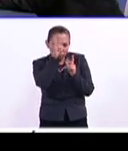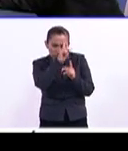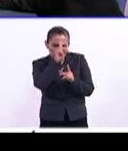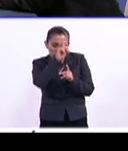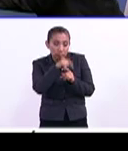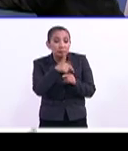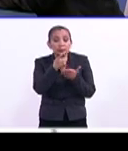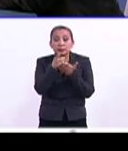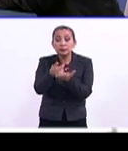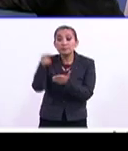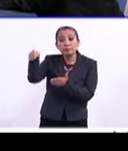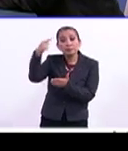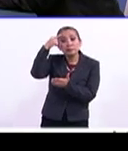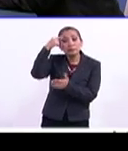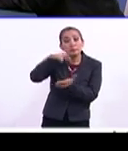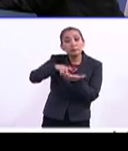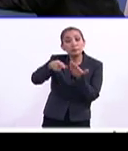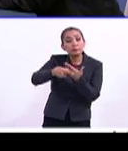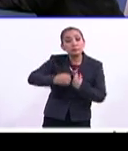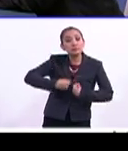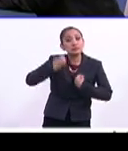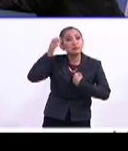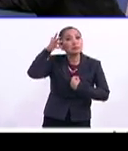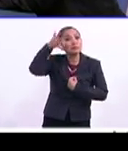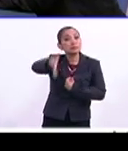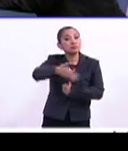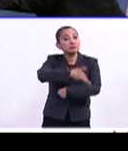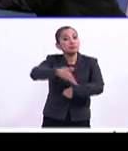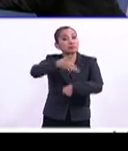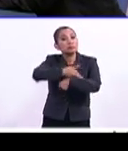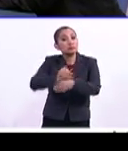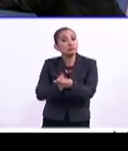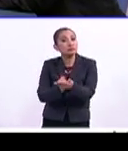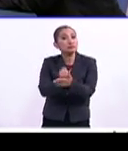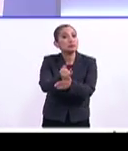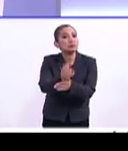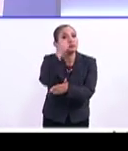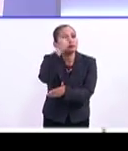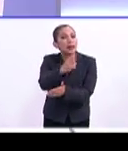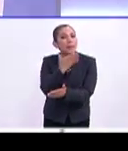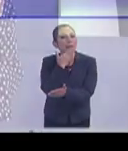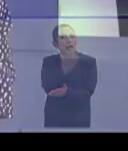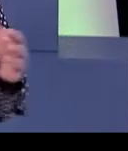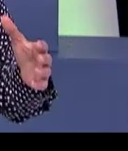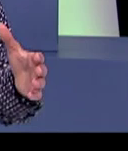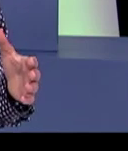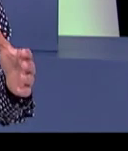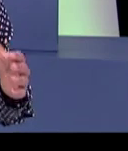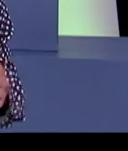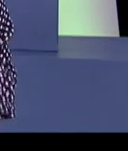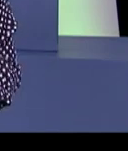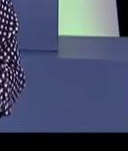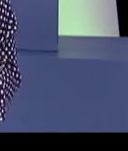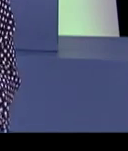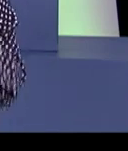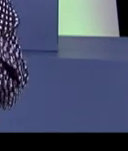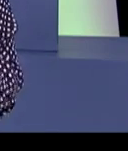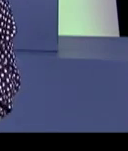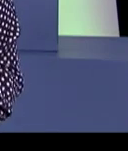es ayudarles a entender este proyecto de vida y este proceso de orientación para una mejor toma de decisión. Igualmente nos